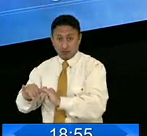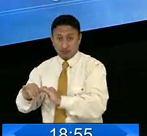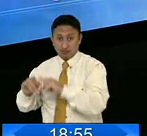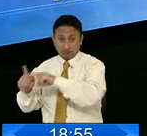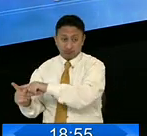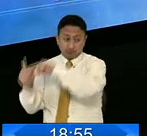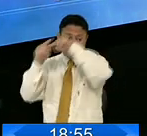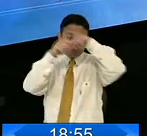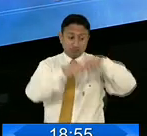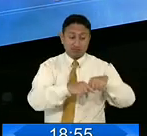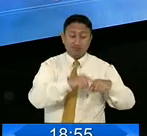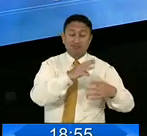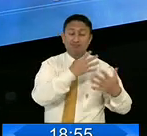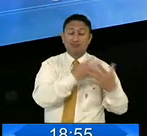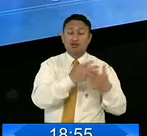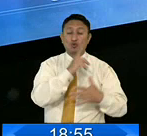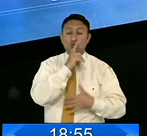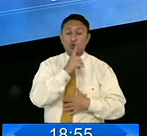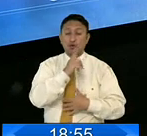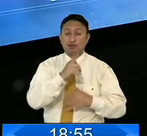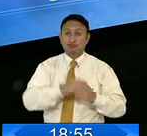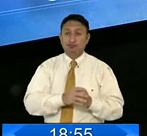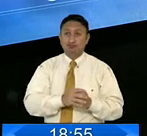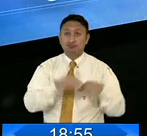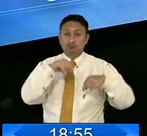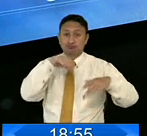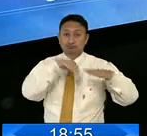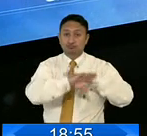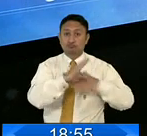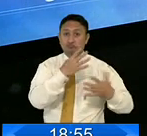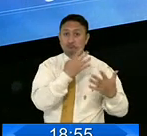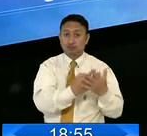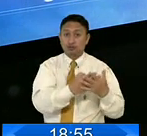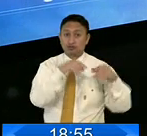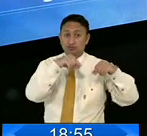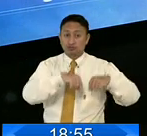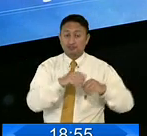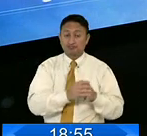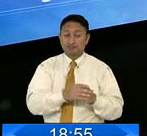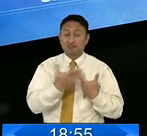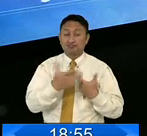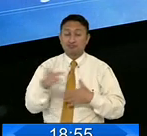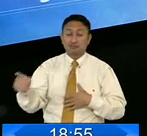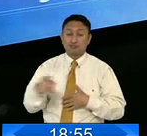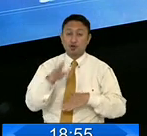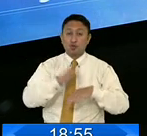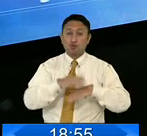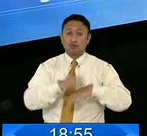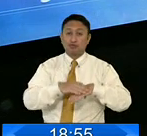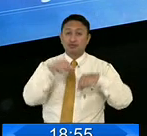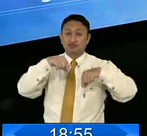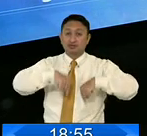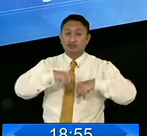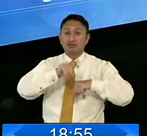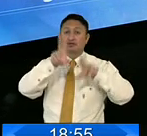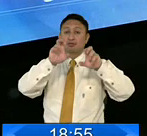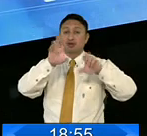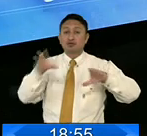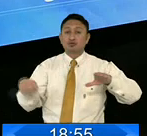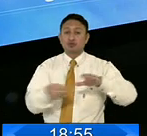domiciliario, hasta la cárcel de La Tacunga, donde cumplirá con la sentencia impuesta tras ser declarado culpable en el caso